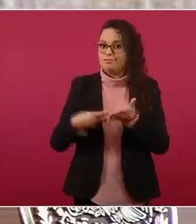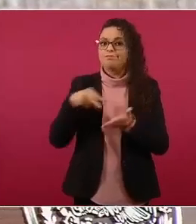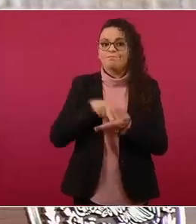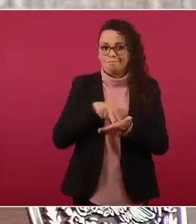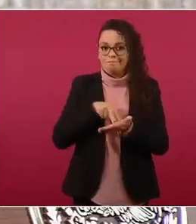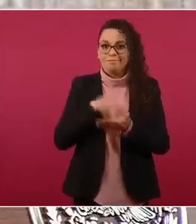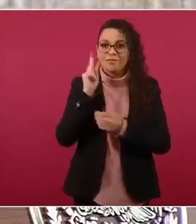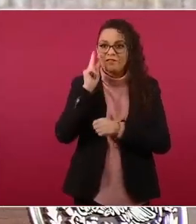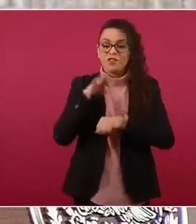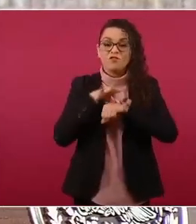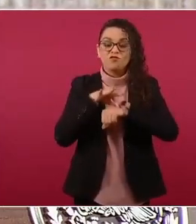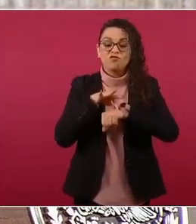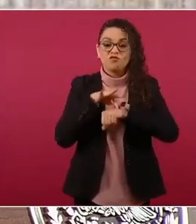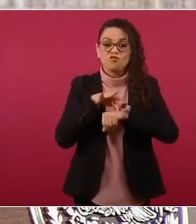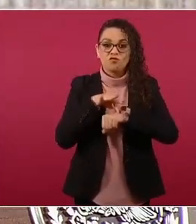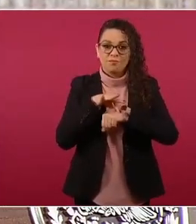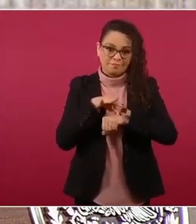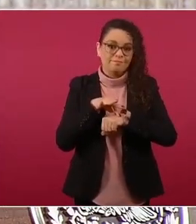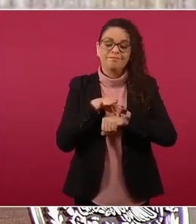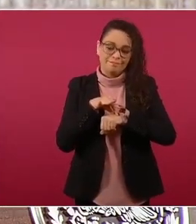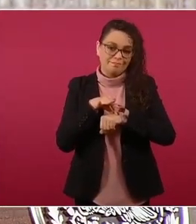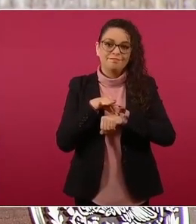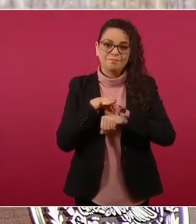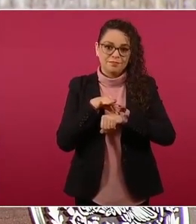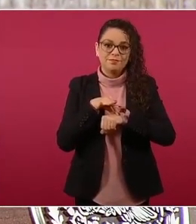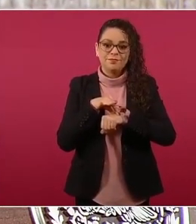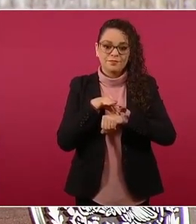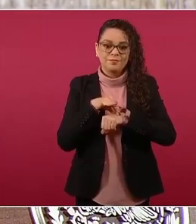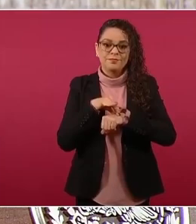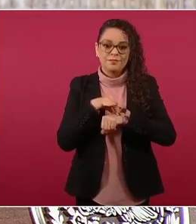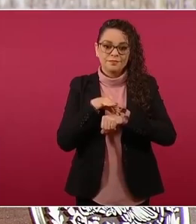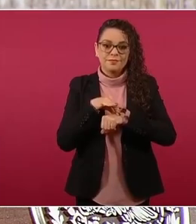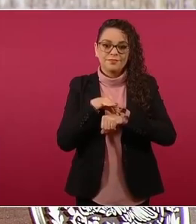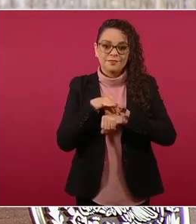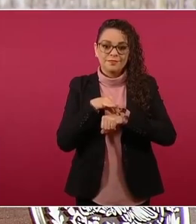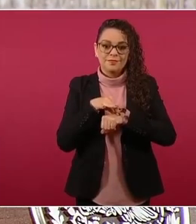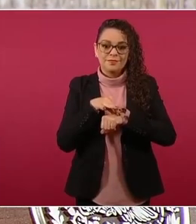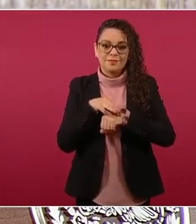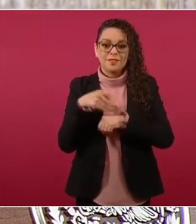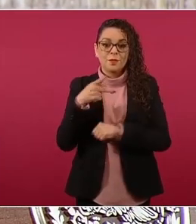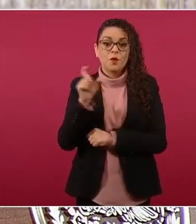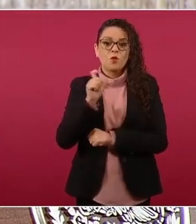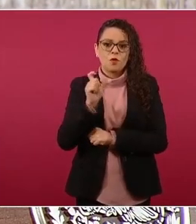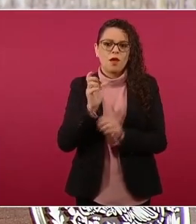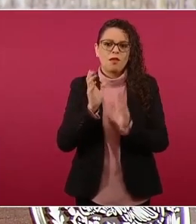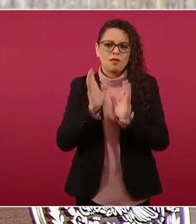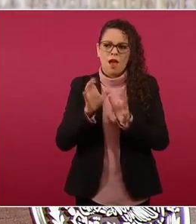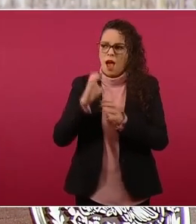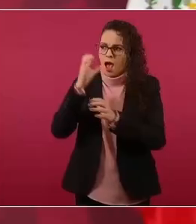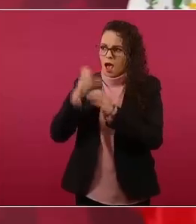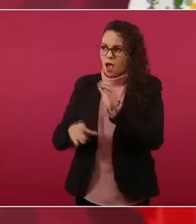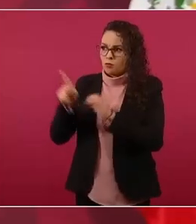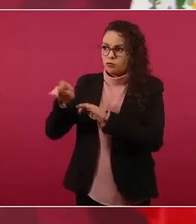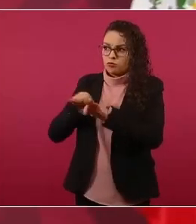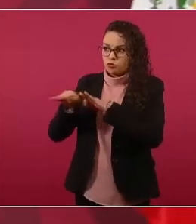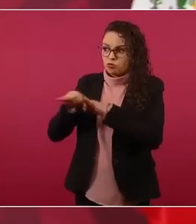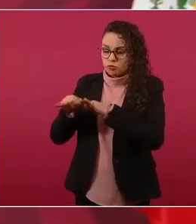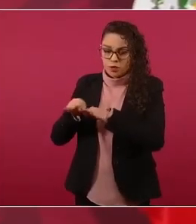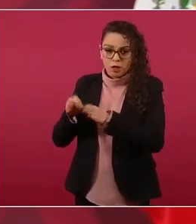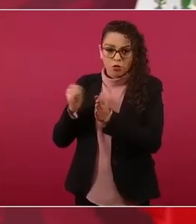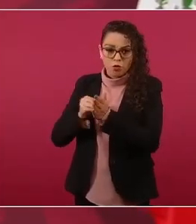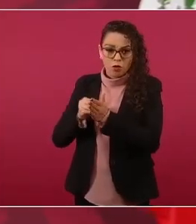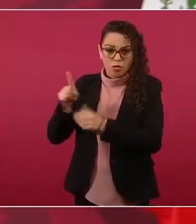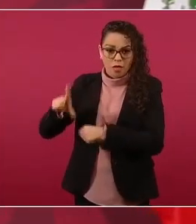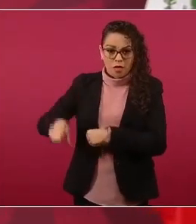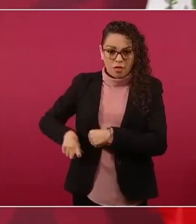Pero que la presencia sea después de que hayan terminado ya su trabajo, en el tiempo